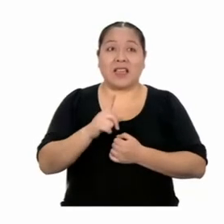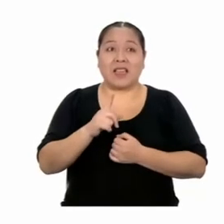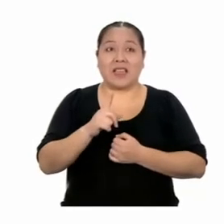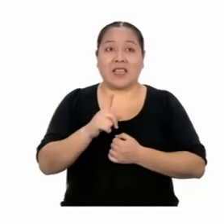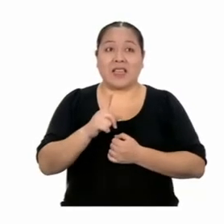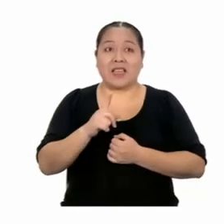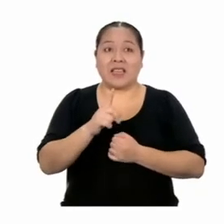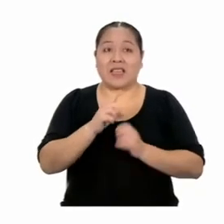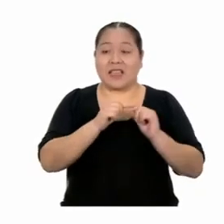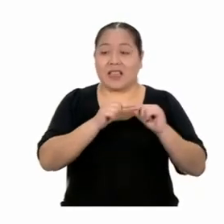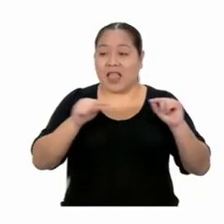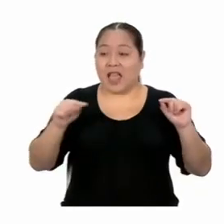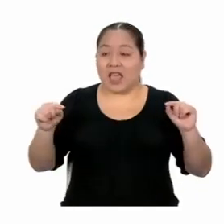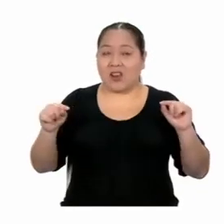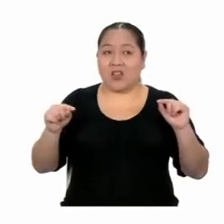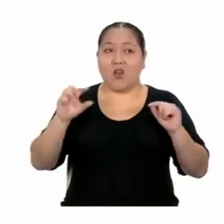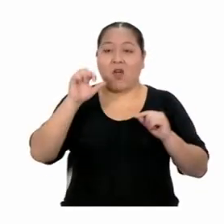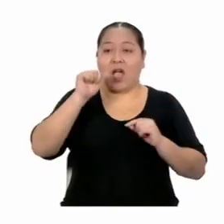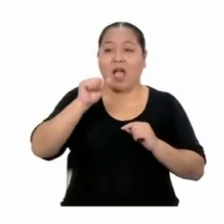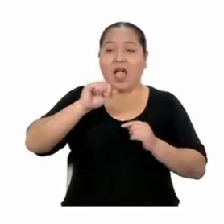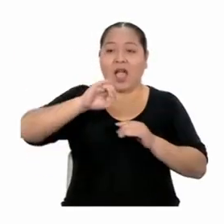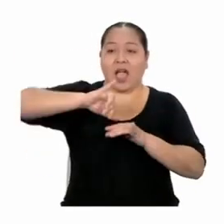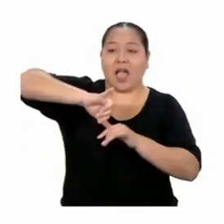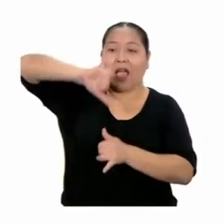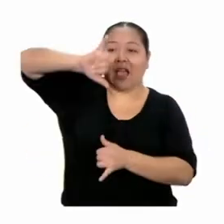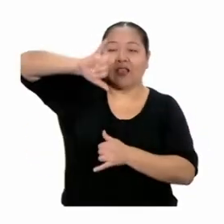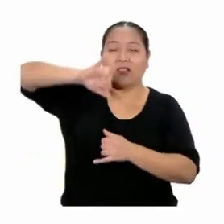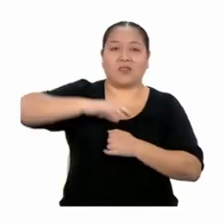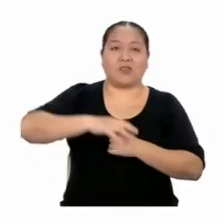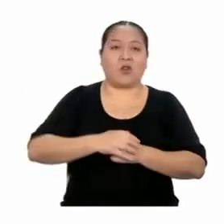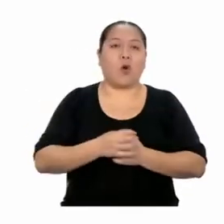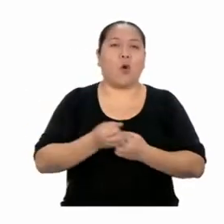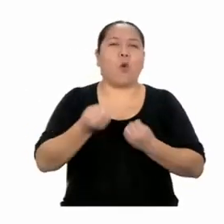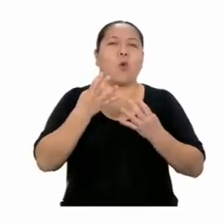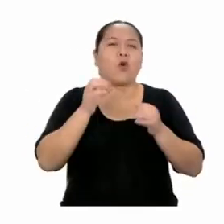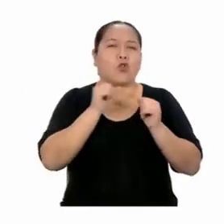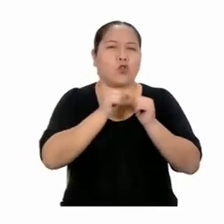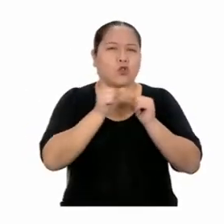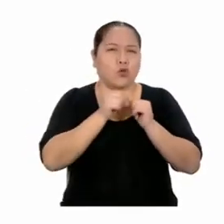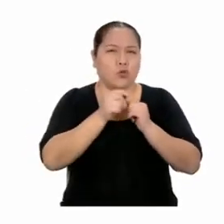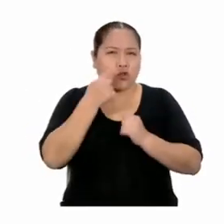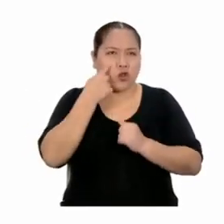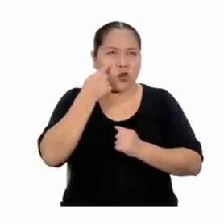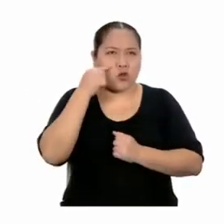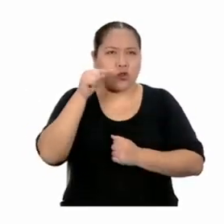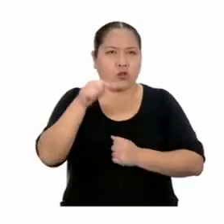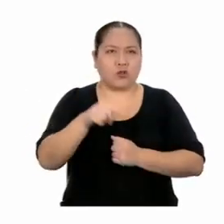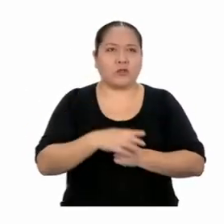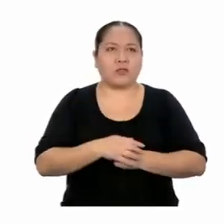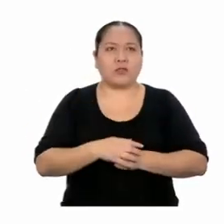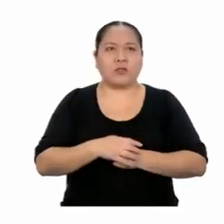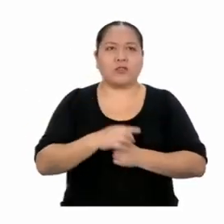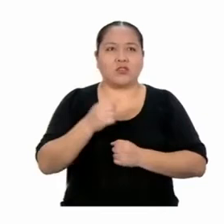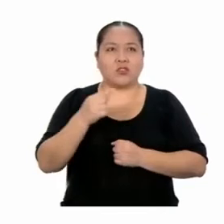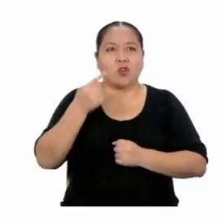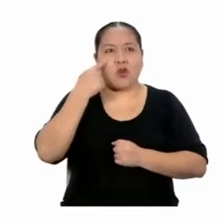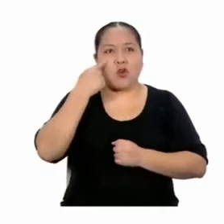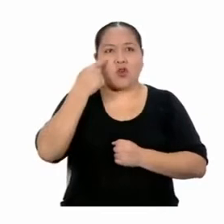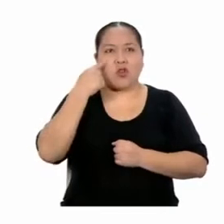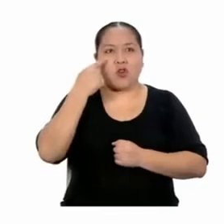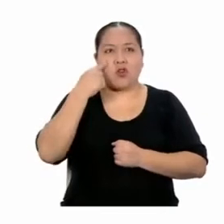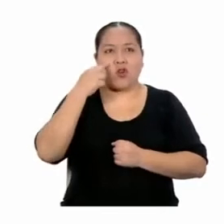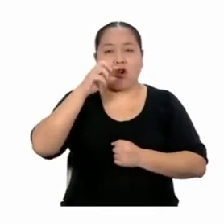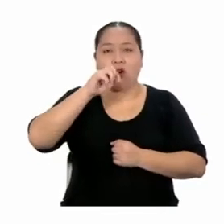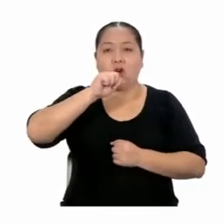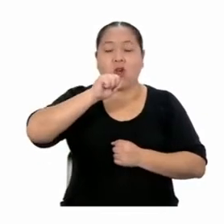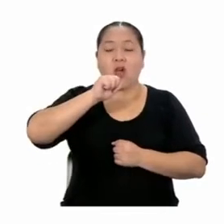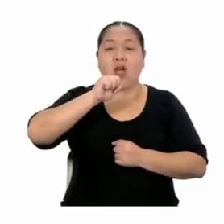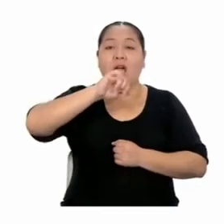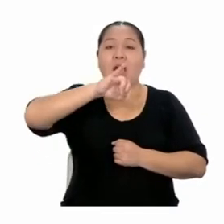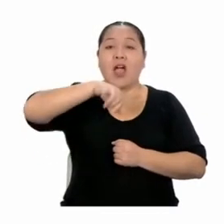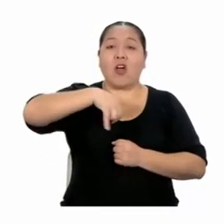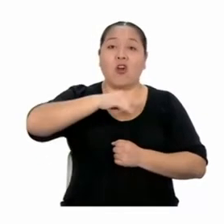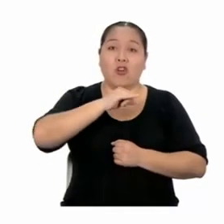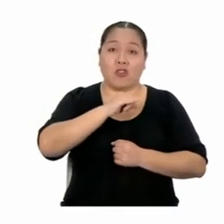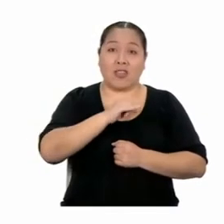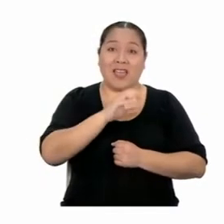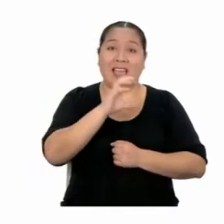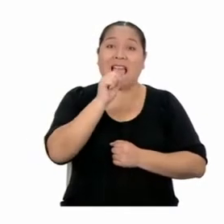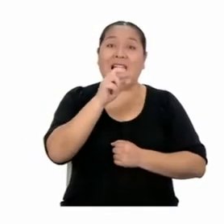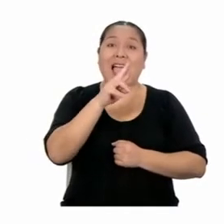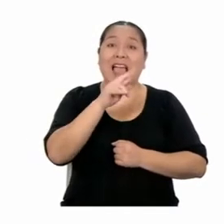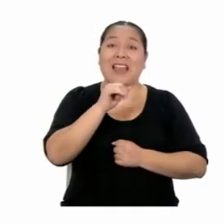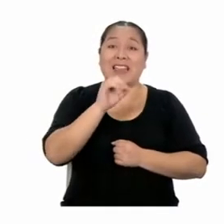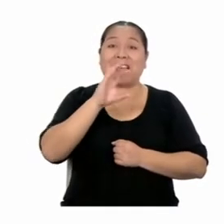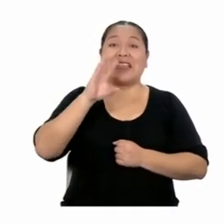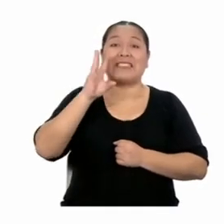mismo. ¿Cuántos valores conoces en esa ecuación? Conozco el valor de AJ, que equivale a 640